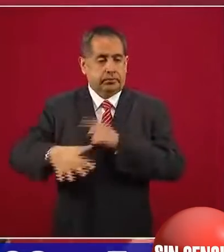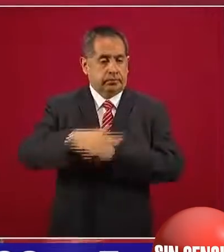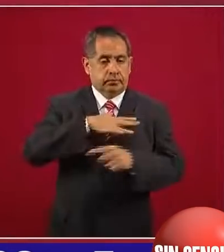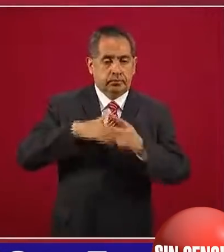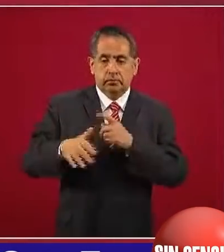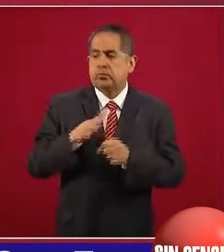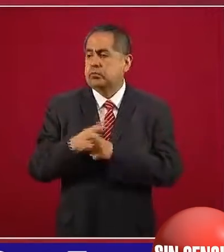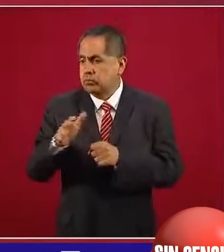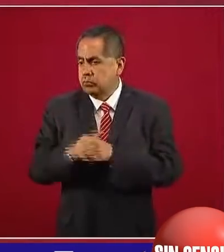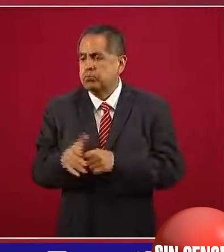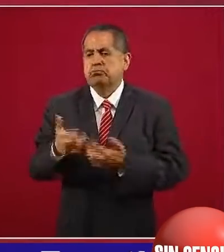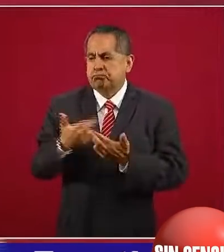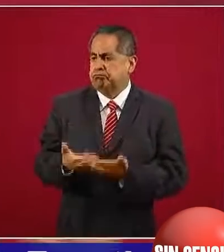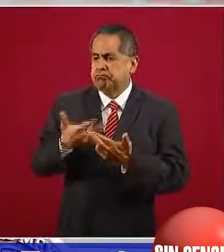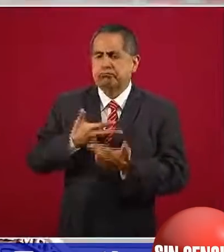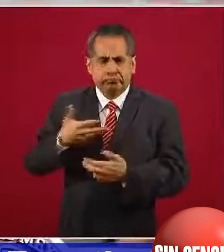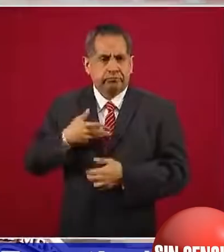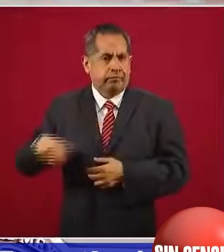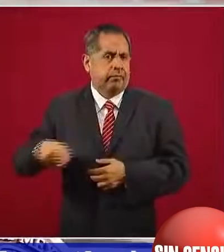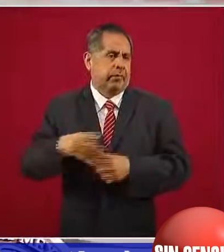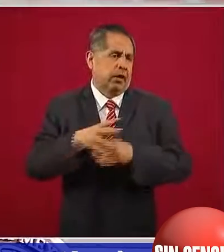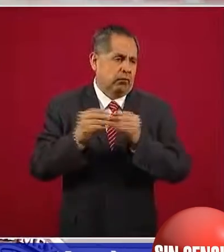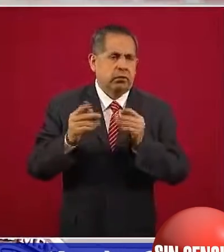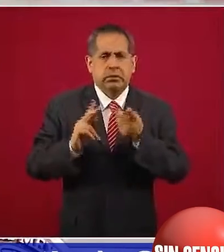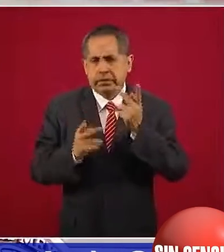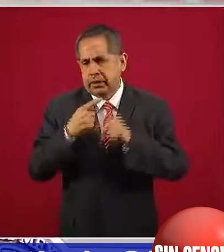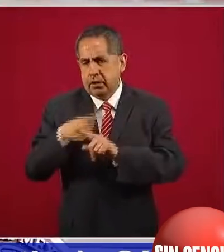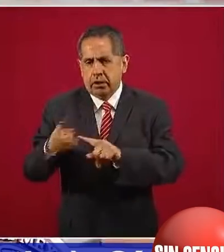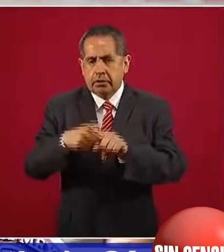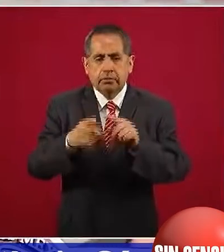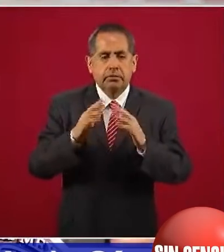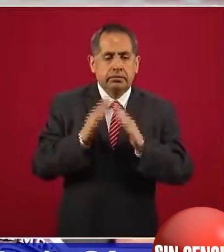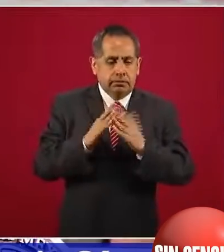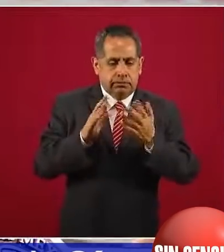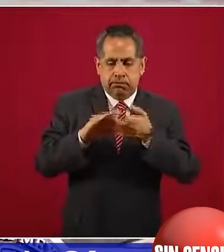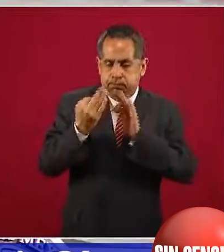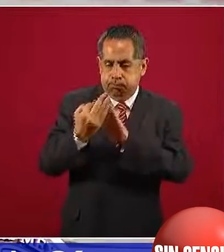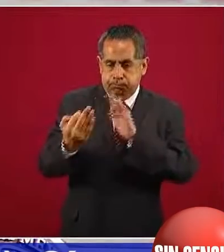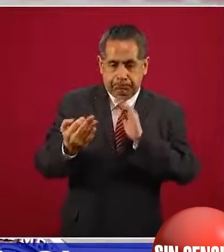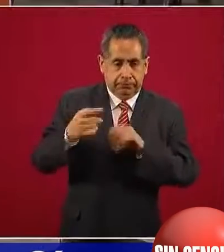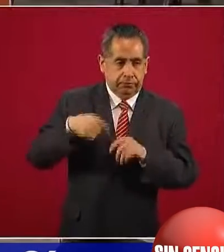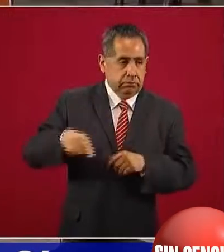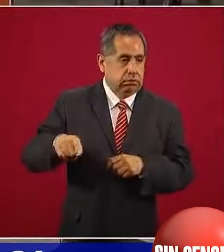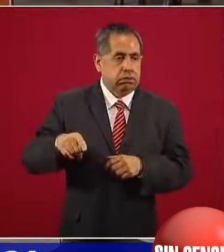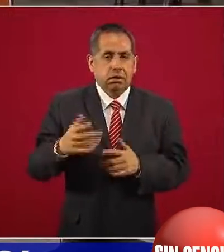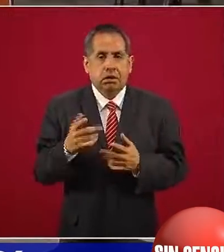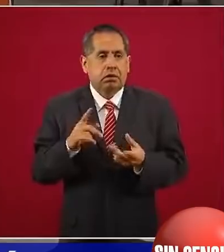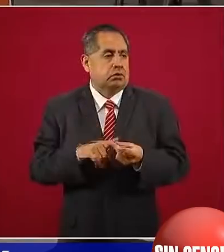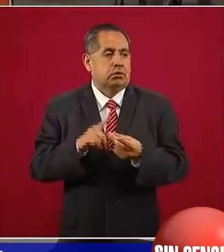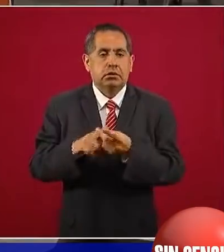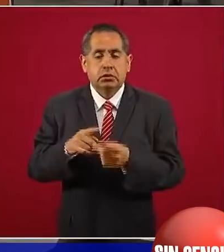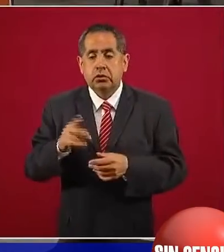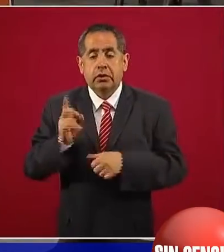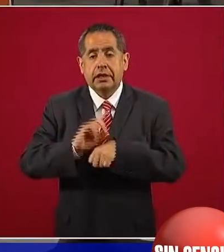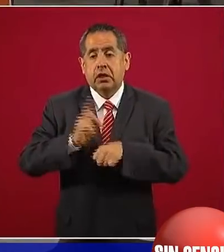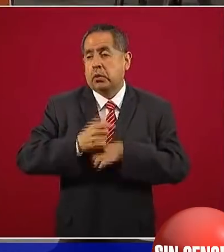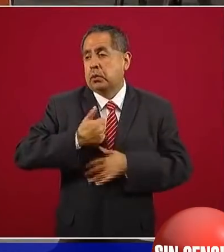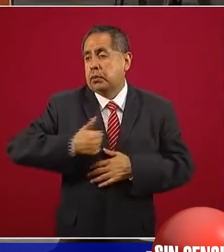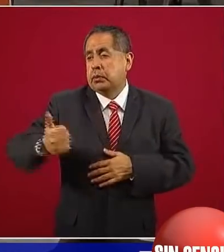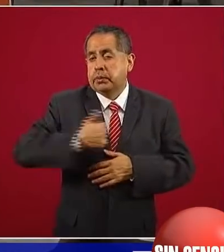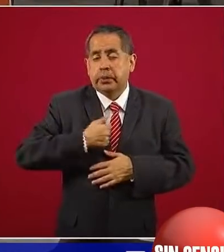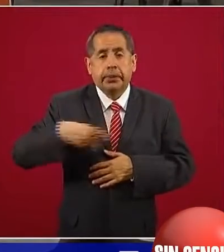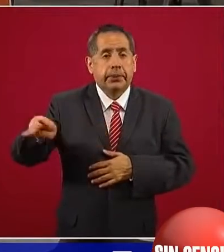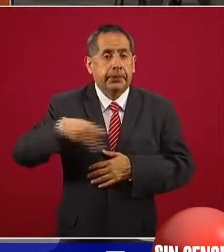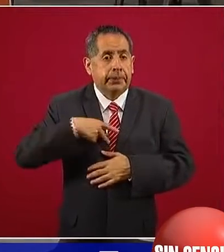hay cerca de mi casa? ¿Qué hay cerca de mi trabajo? ¿Qué me encuentro al paso de todos los días que